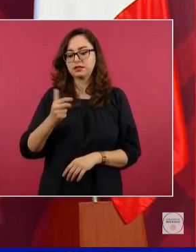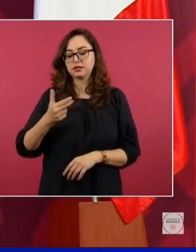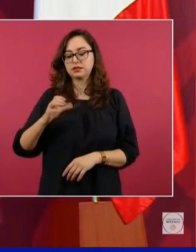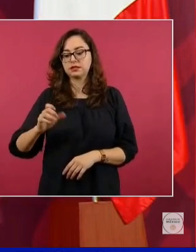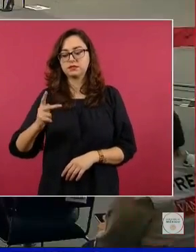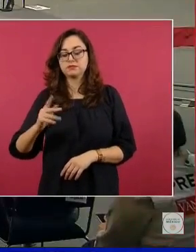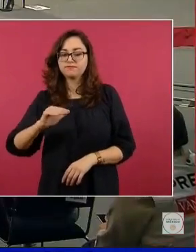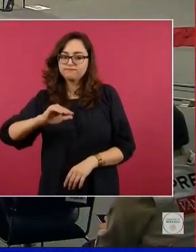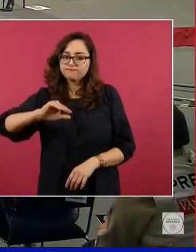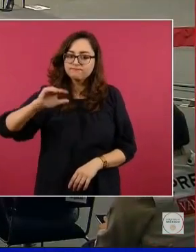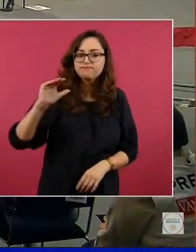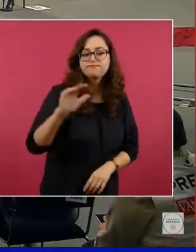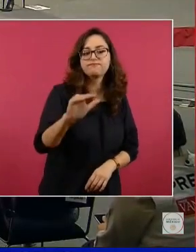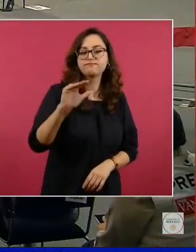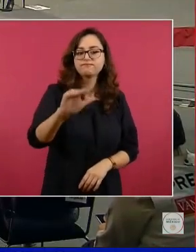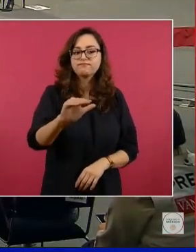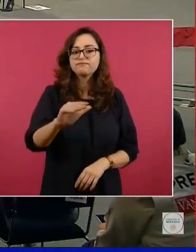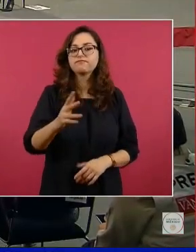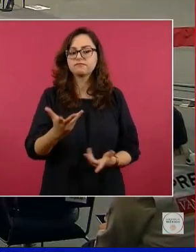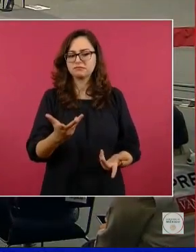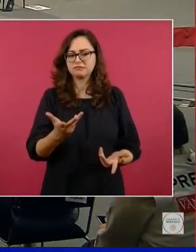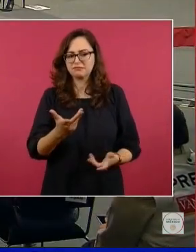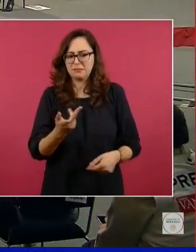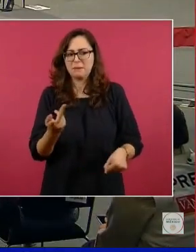él por esto.